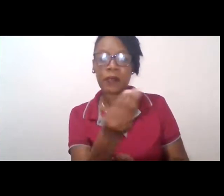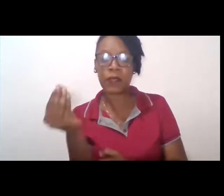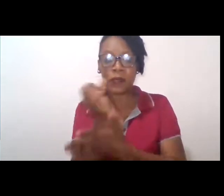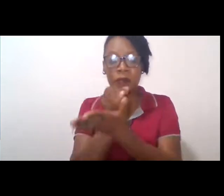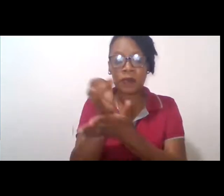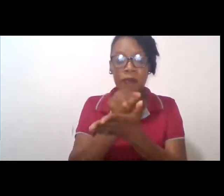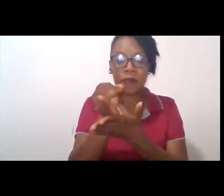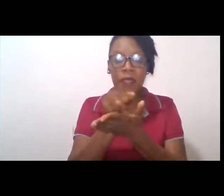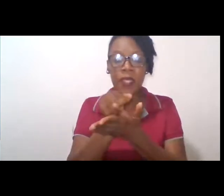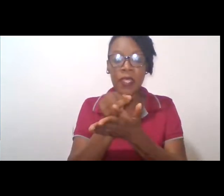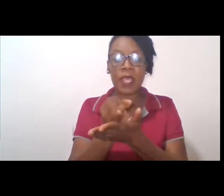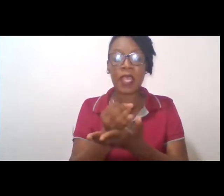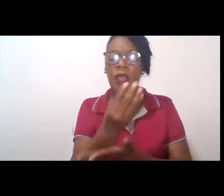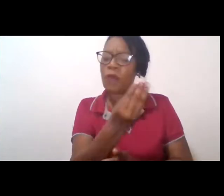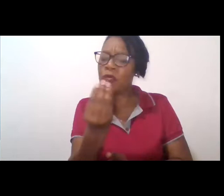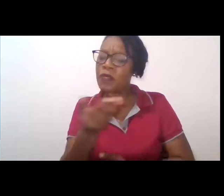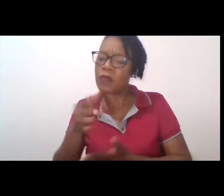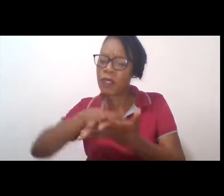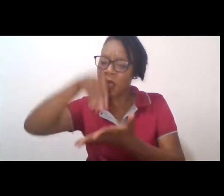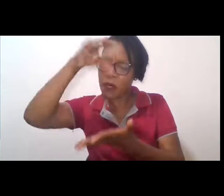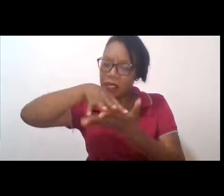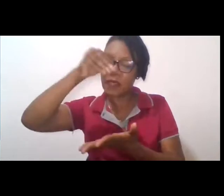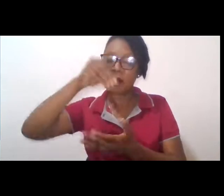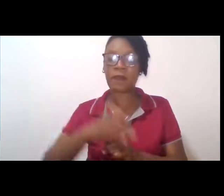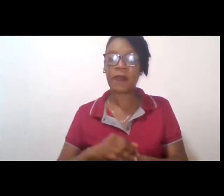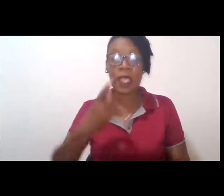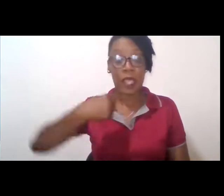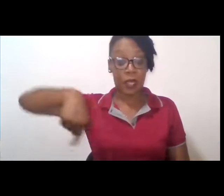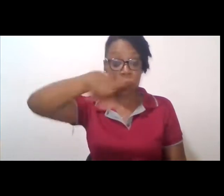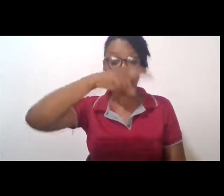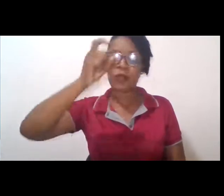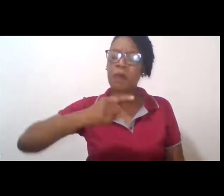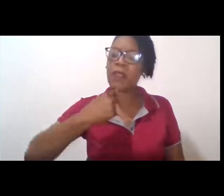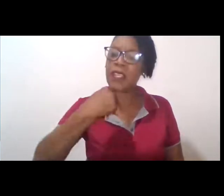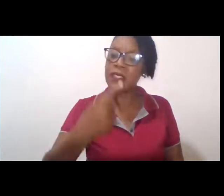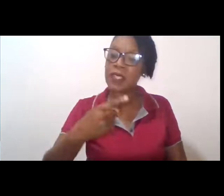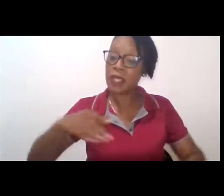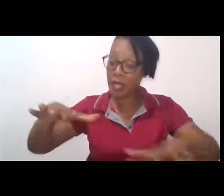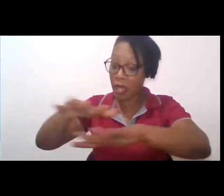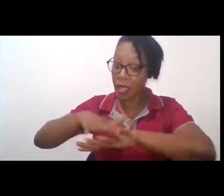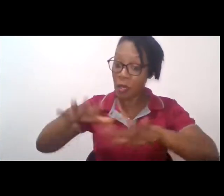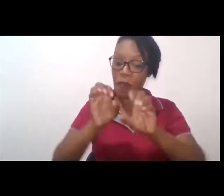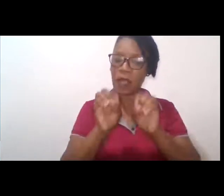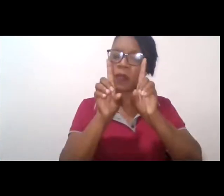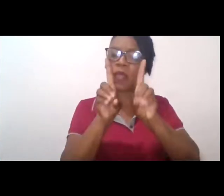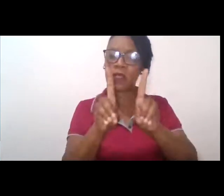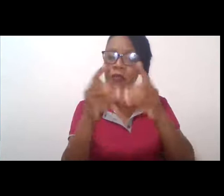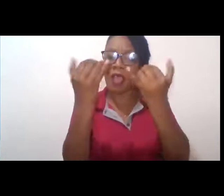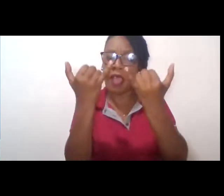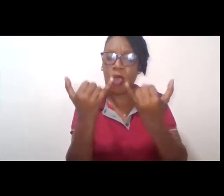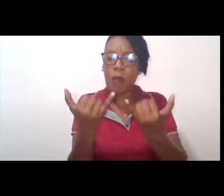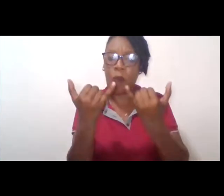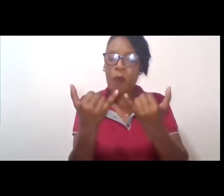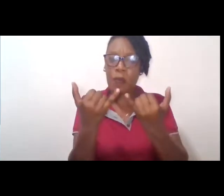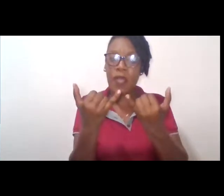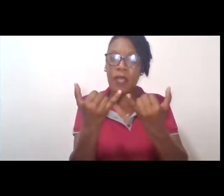y muchísimo por aprender. Y nosotros tenemos que decir que en el campo de la educación, ahora estamos